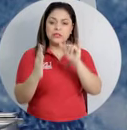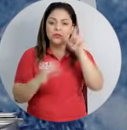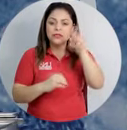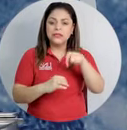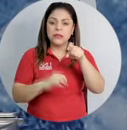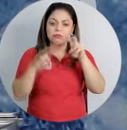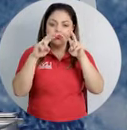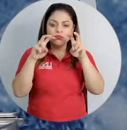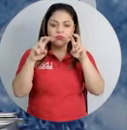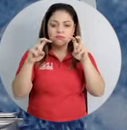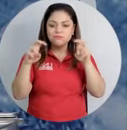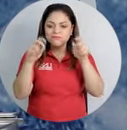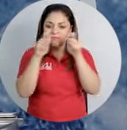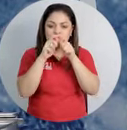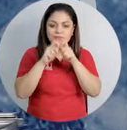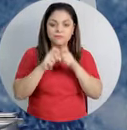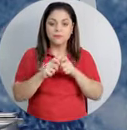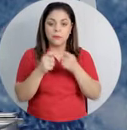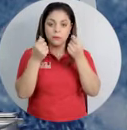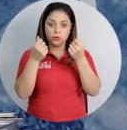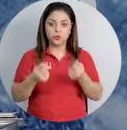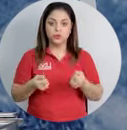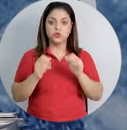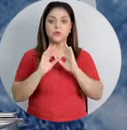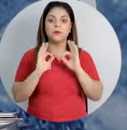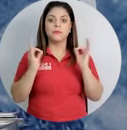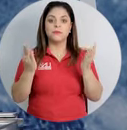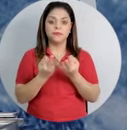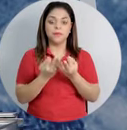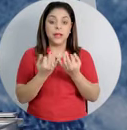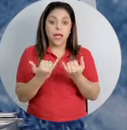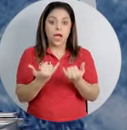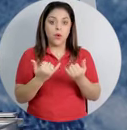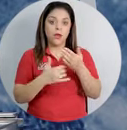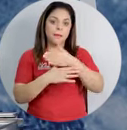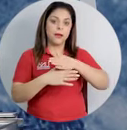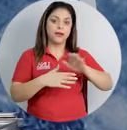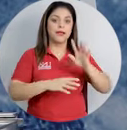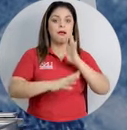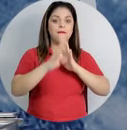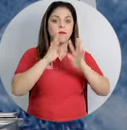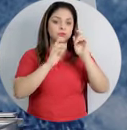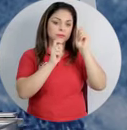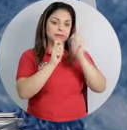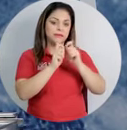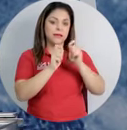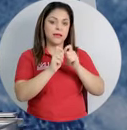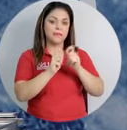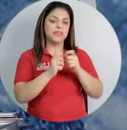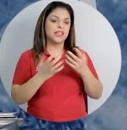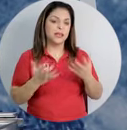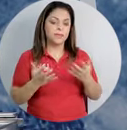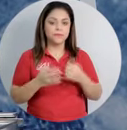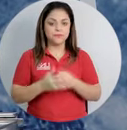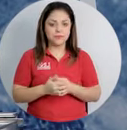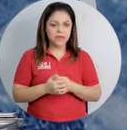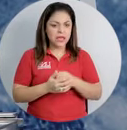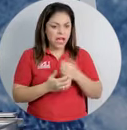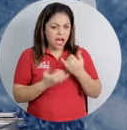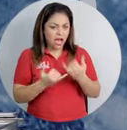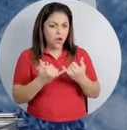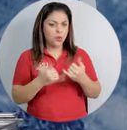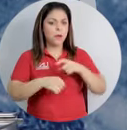muy meticulosa el presupuesto familiar. En este bloque vamos a hablar específicamente sobre si estamos en tiempos de